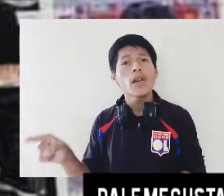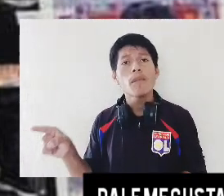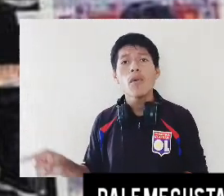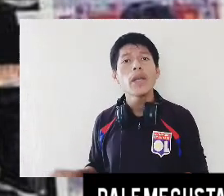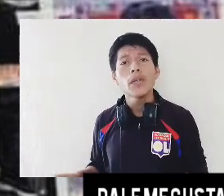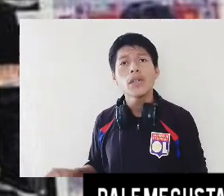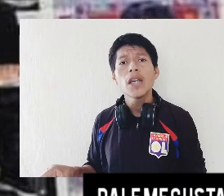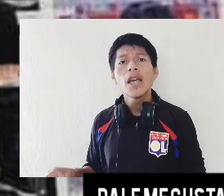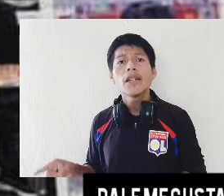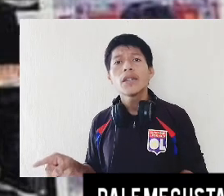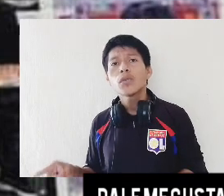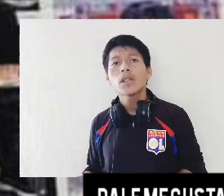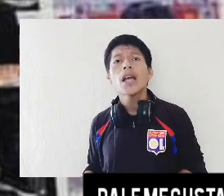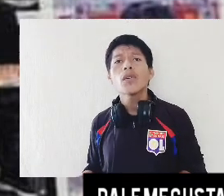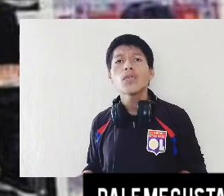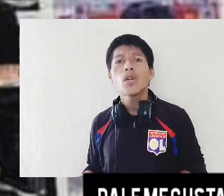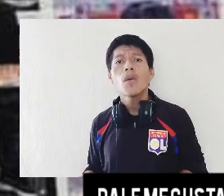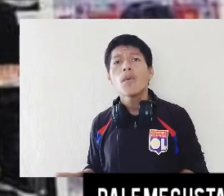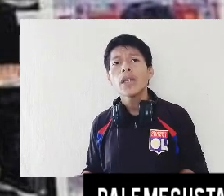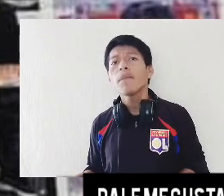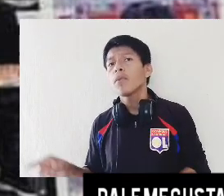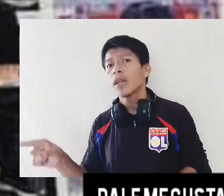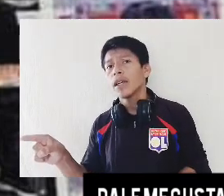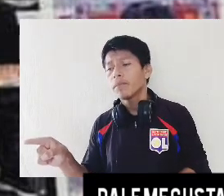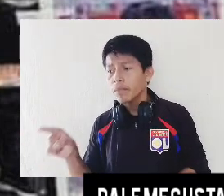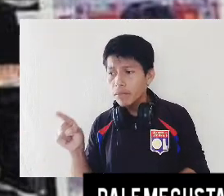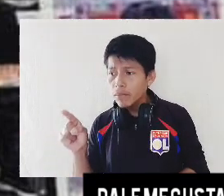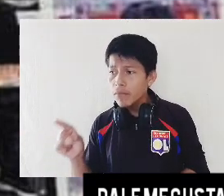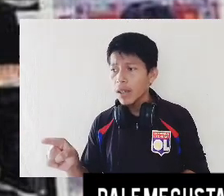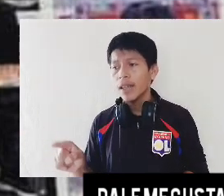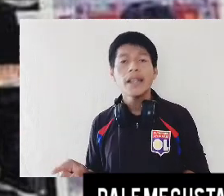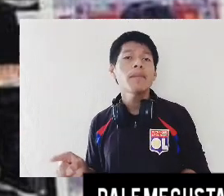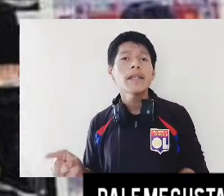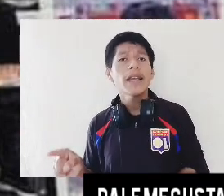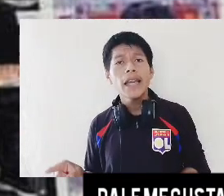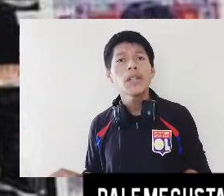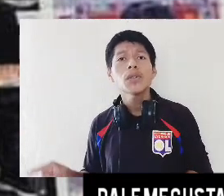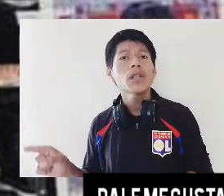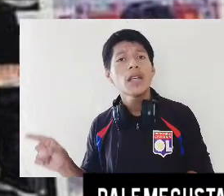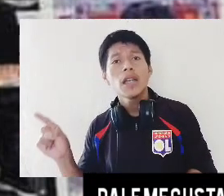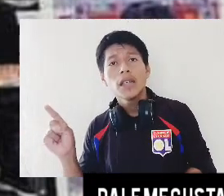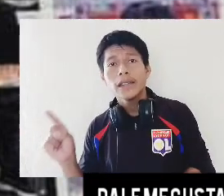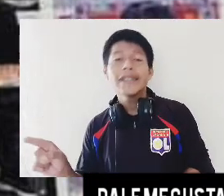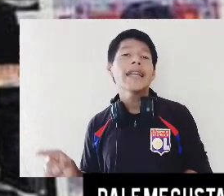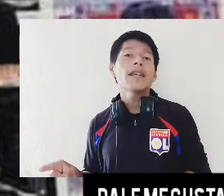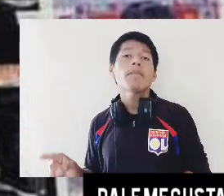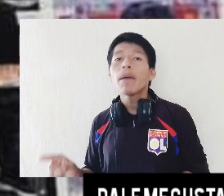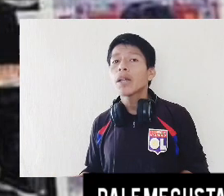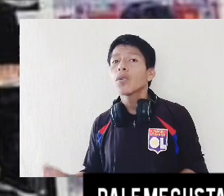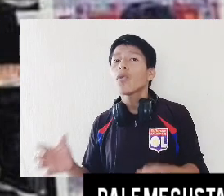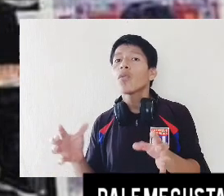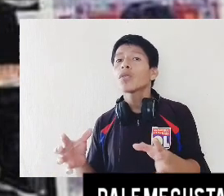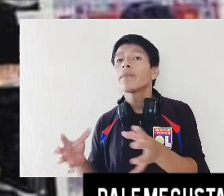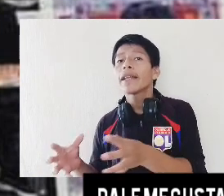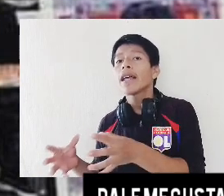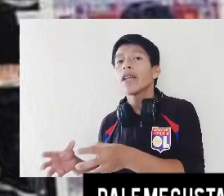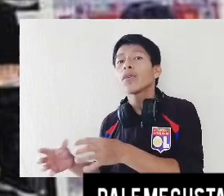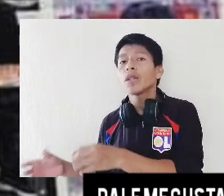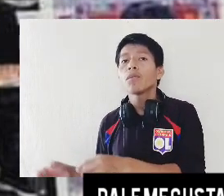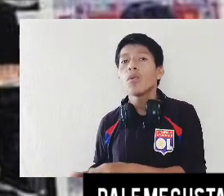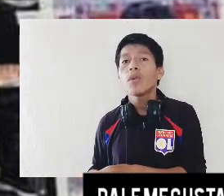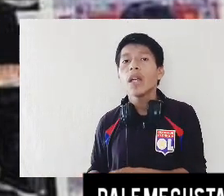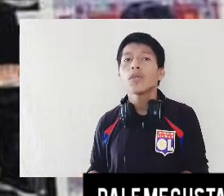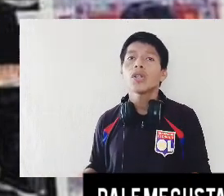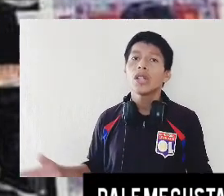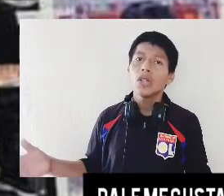no han sido removidos de sus cargos. ¿Por qué? Porque realmente ellos tienen pacto con los